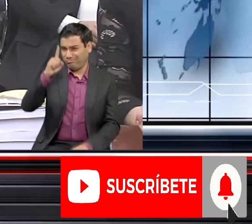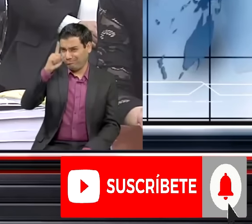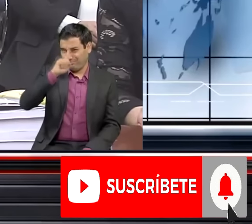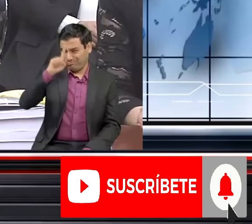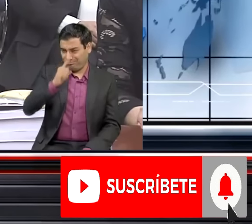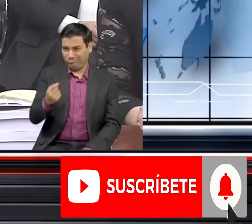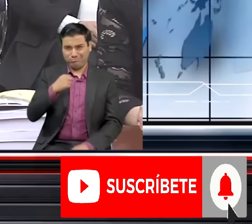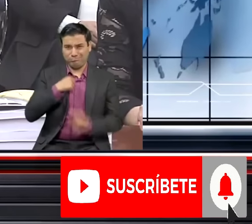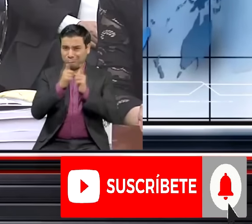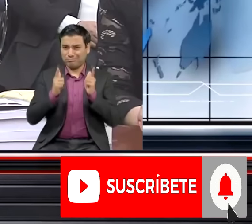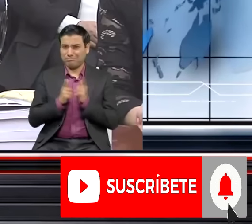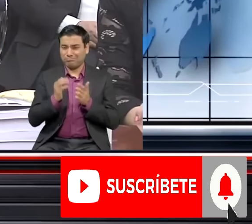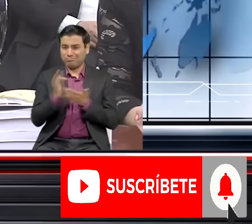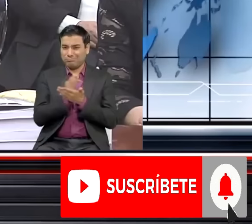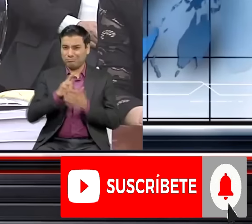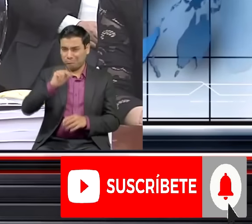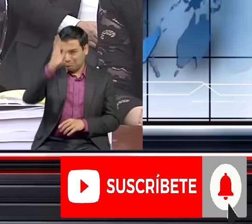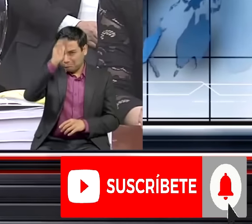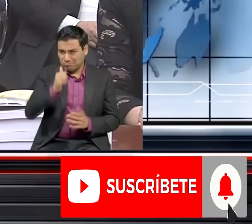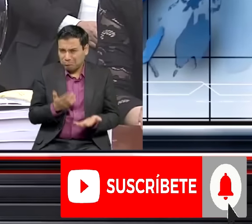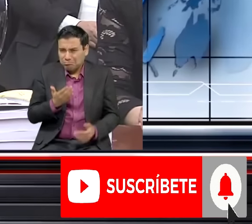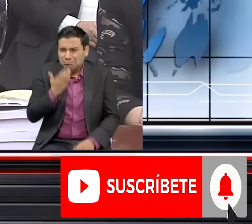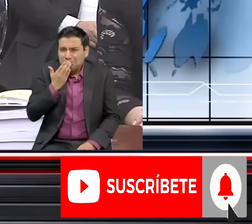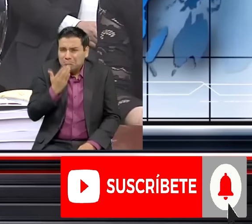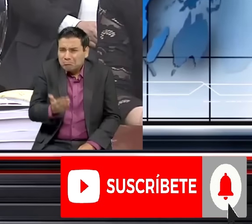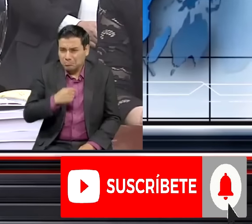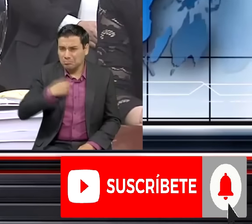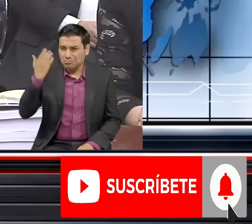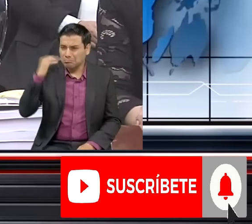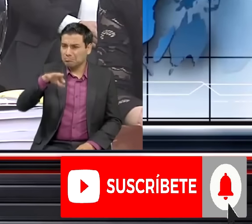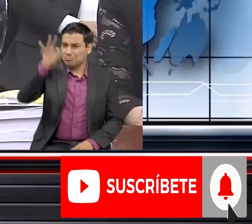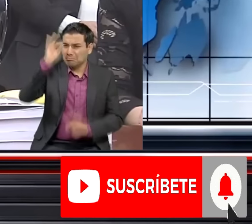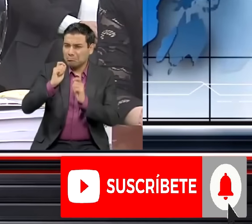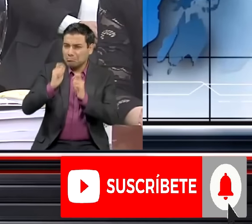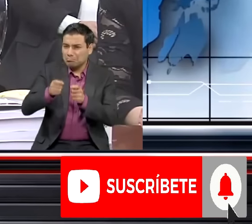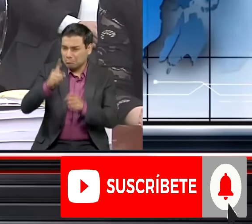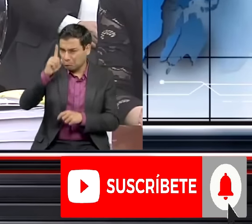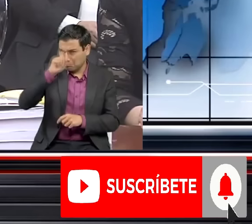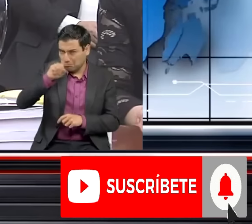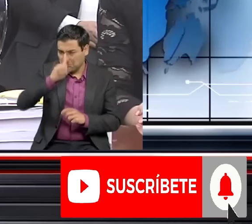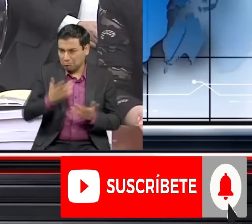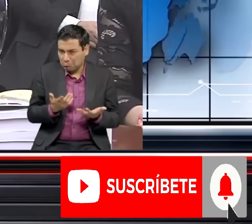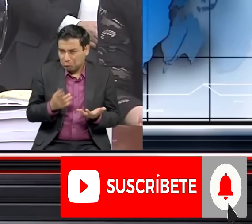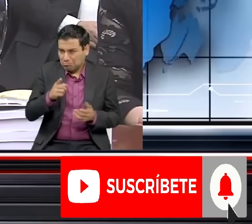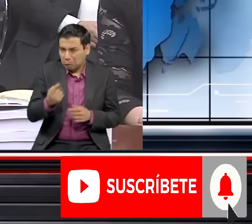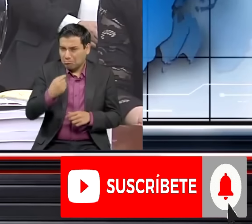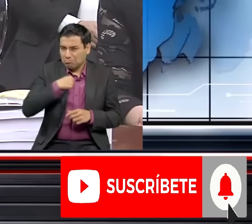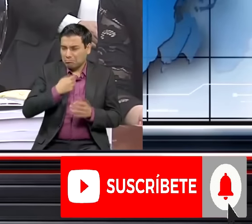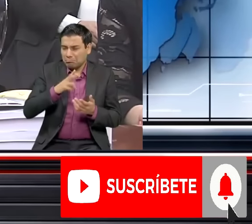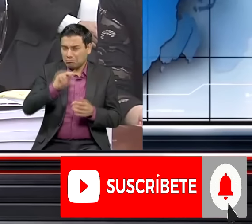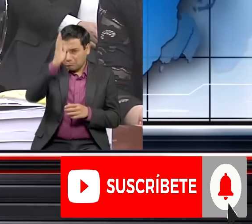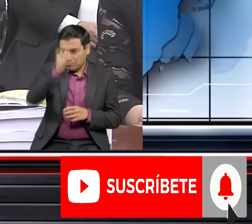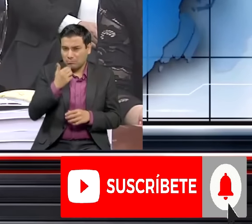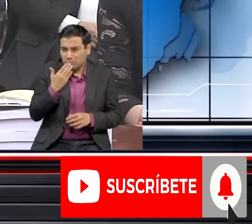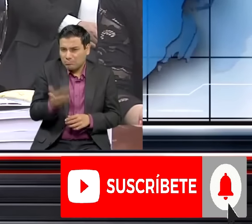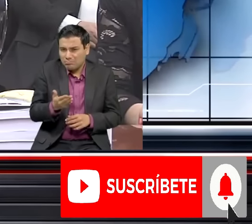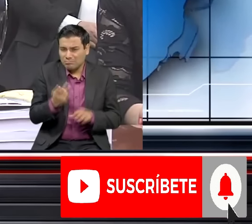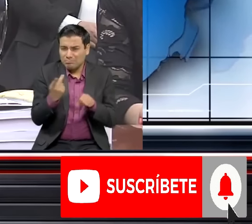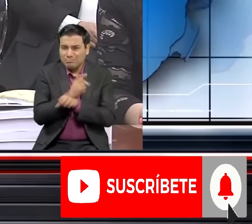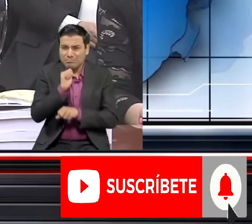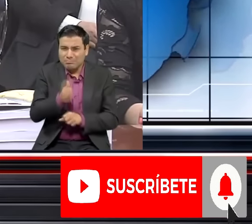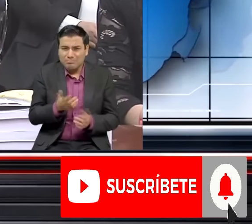pasa absolutamente nada, porque nosotros no pedimos ningún tipo de incondicionalidad, lo que pedimos es imparcialidad. Yo se lo